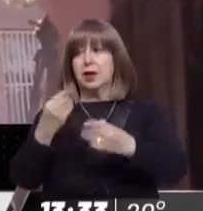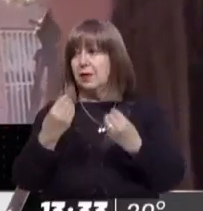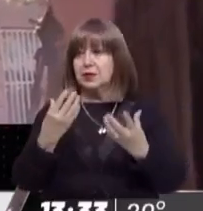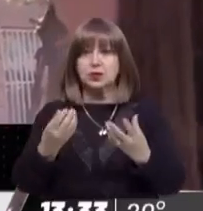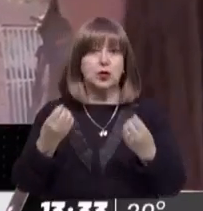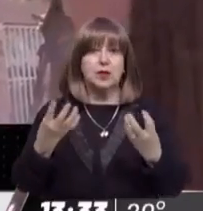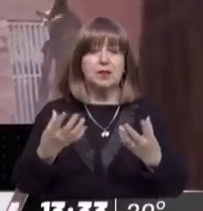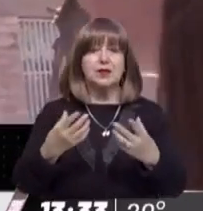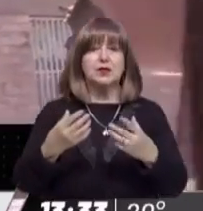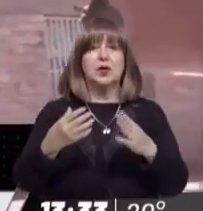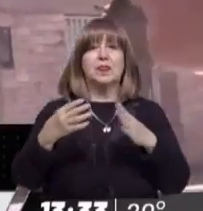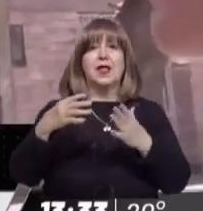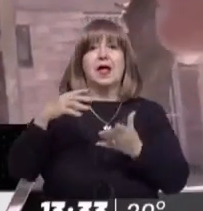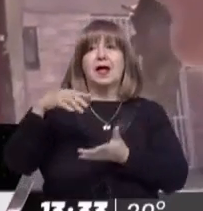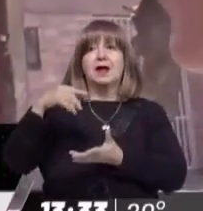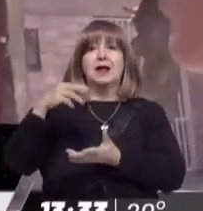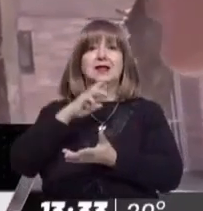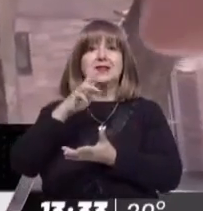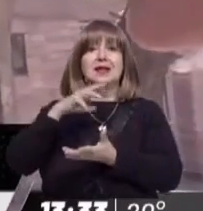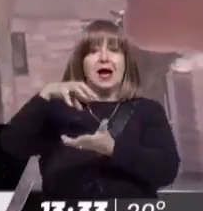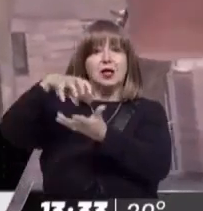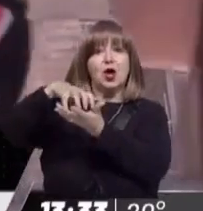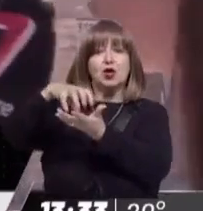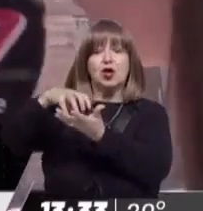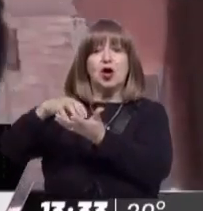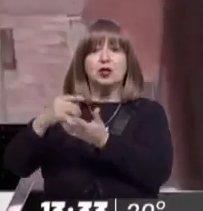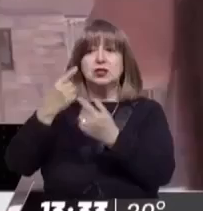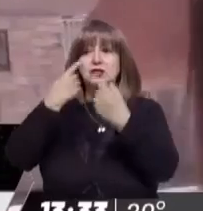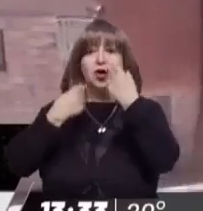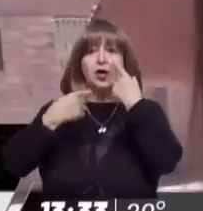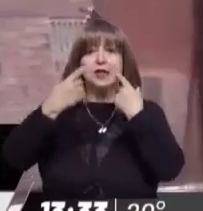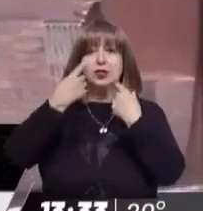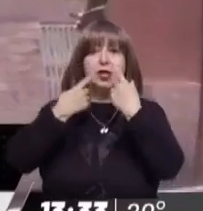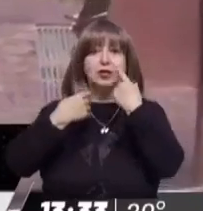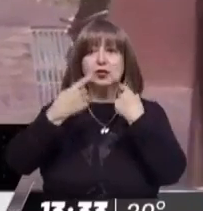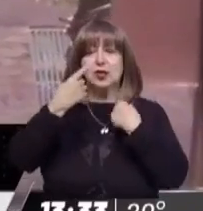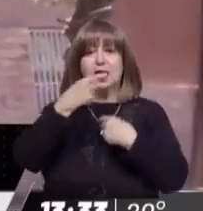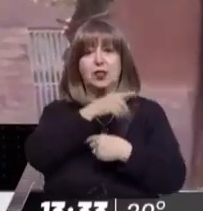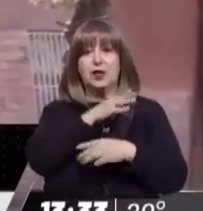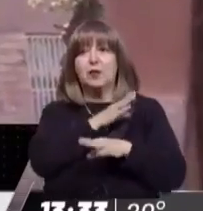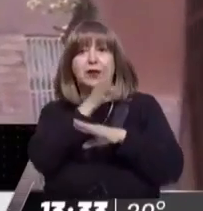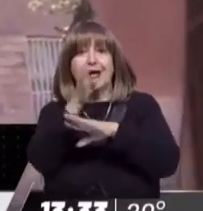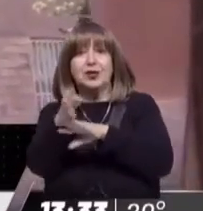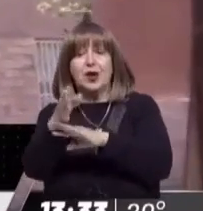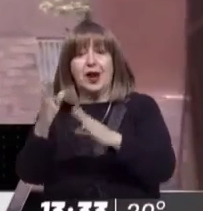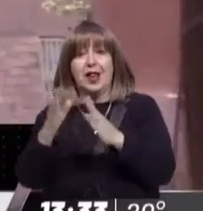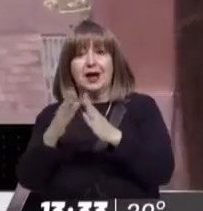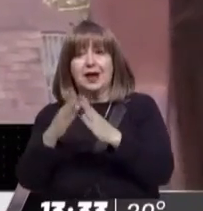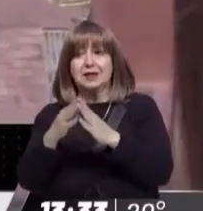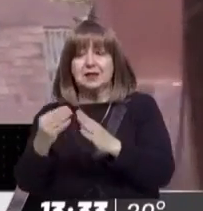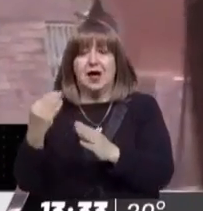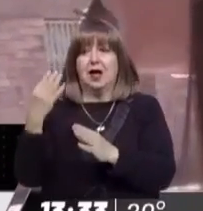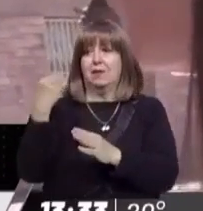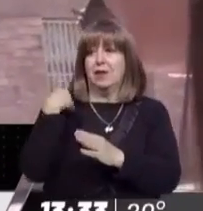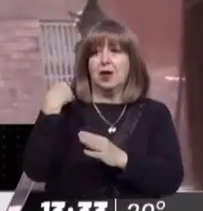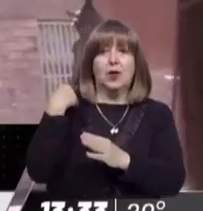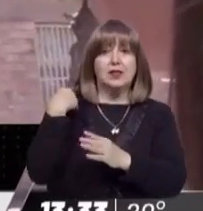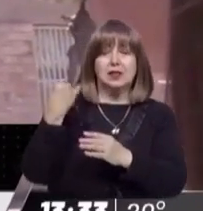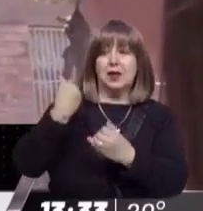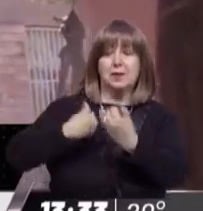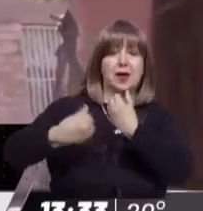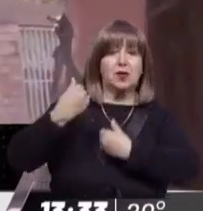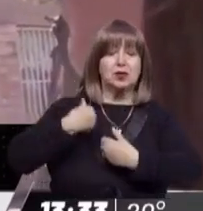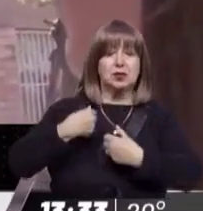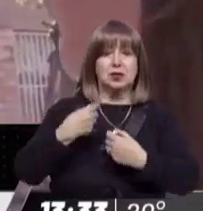La chica del kosco llorando una de las que entró exactamente noada me contó y no no